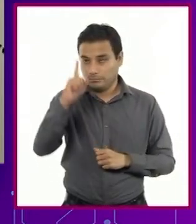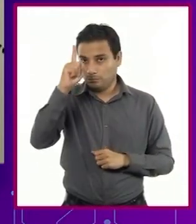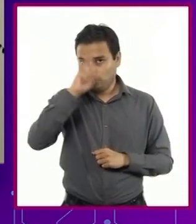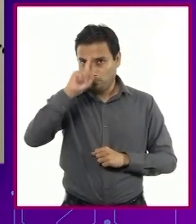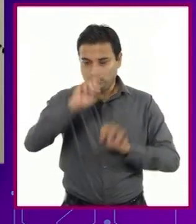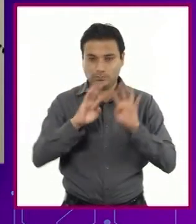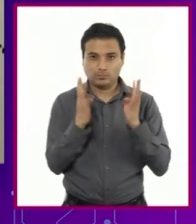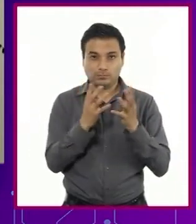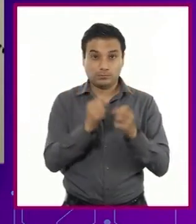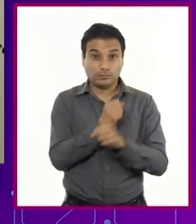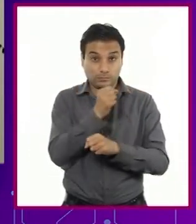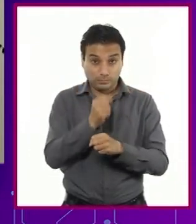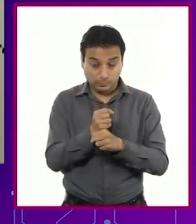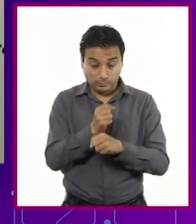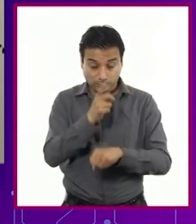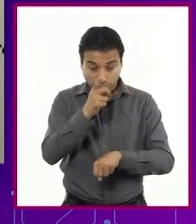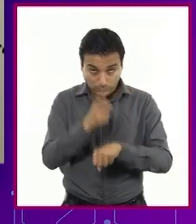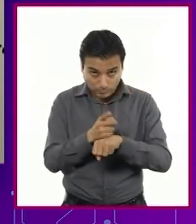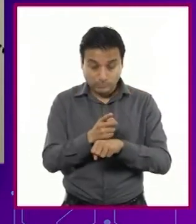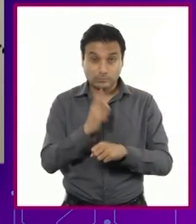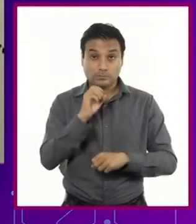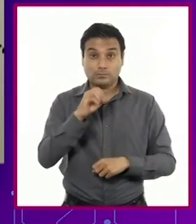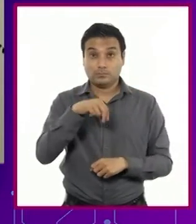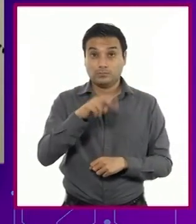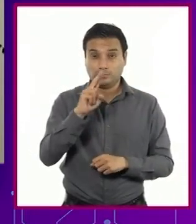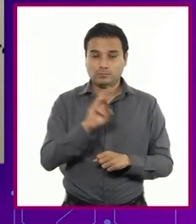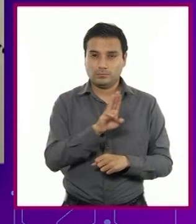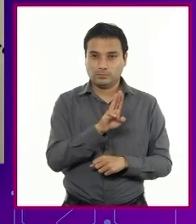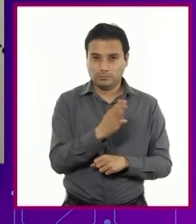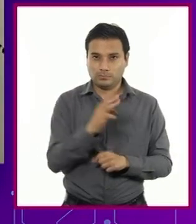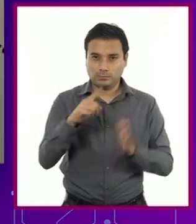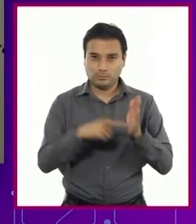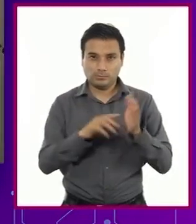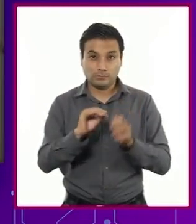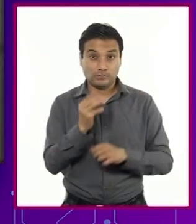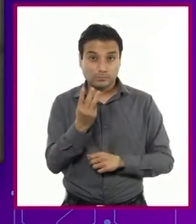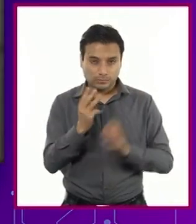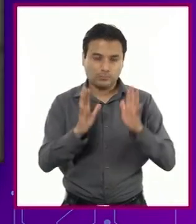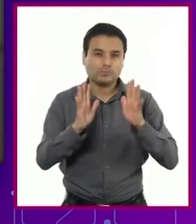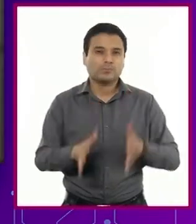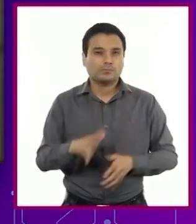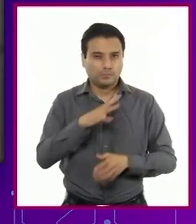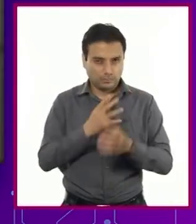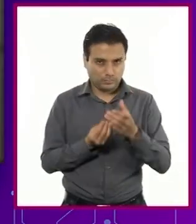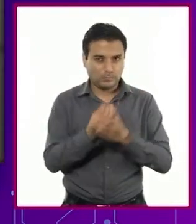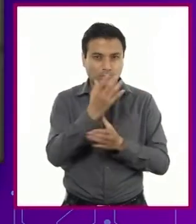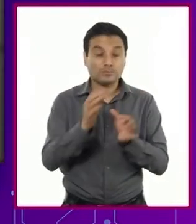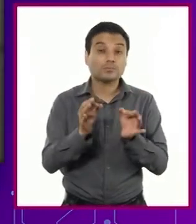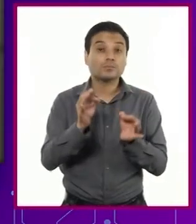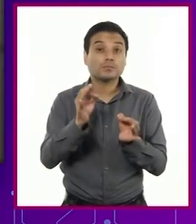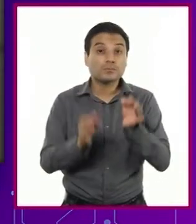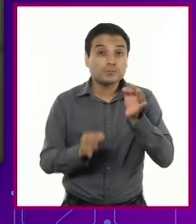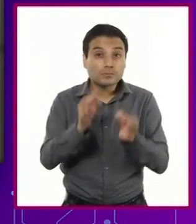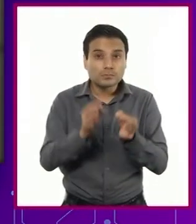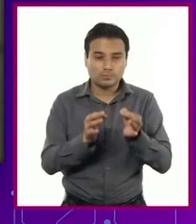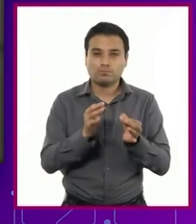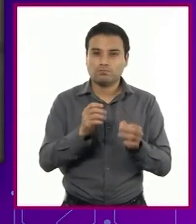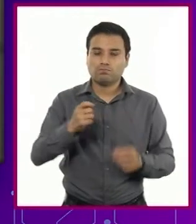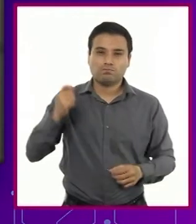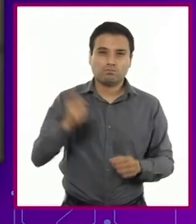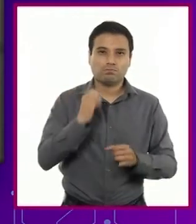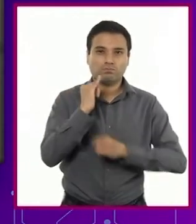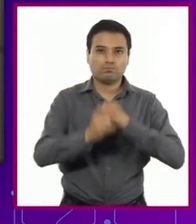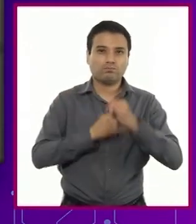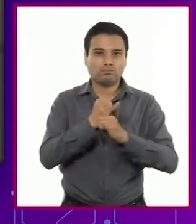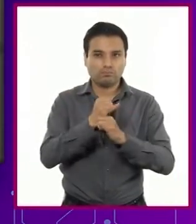de la ONU estableció, en mayo de 1993, el Tribunal Penal Internacional para la ex